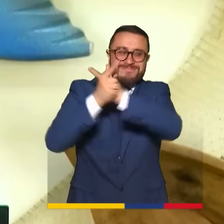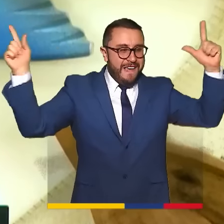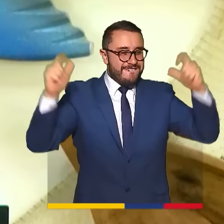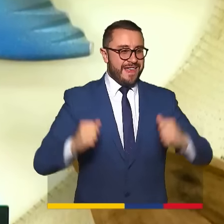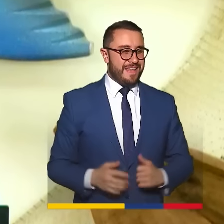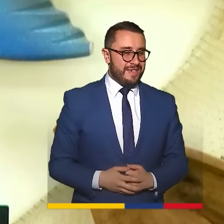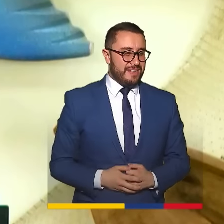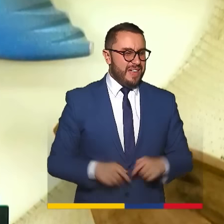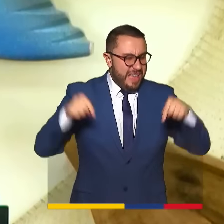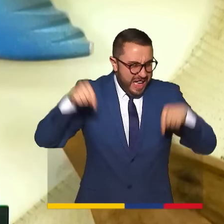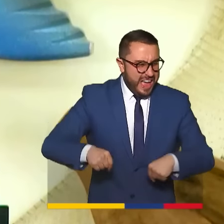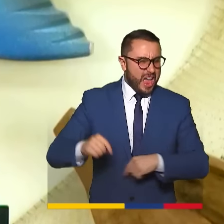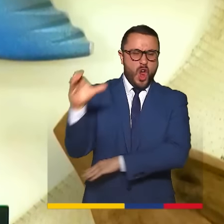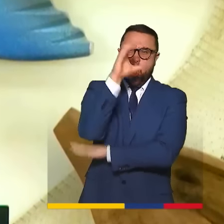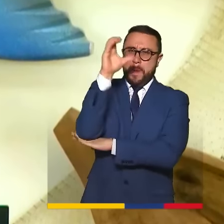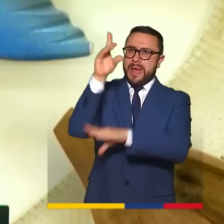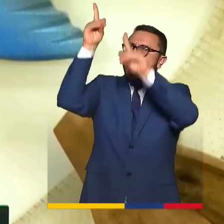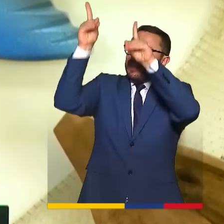en Colombia.